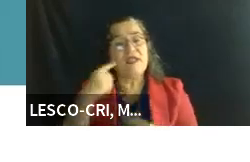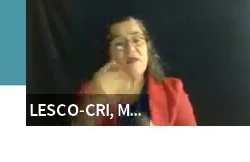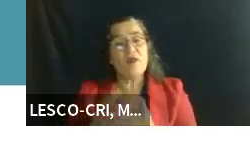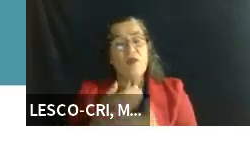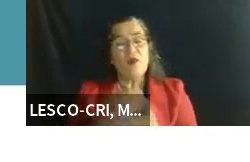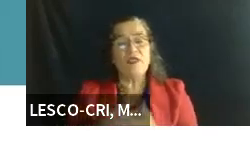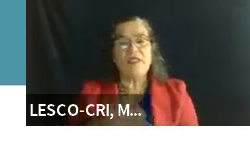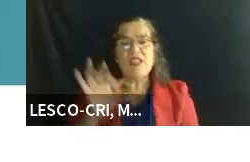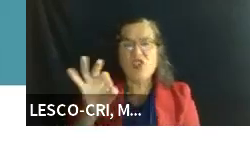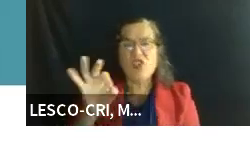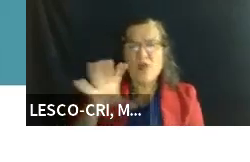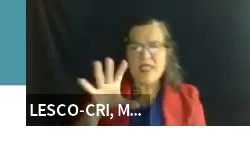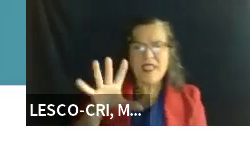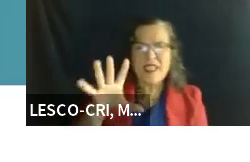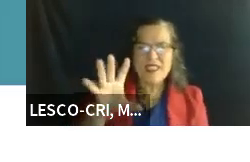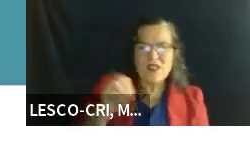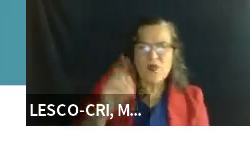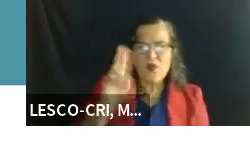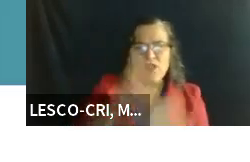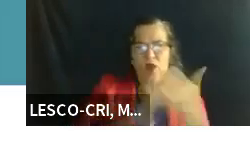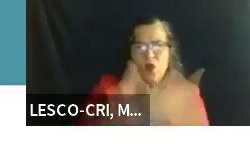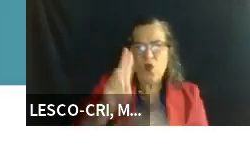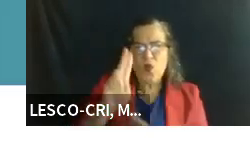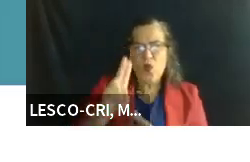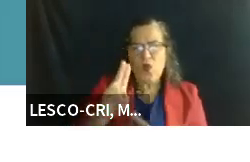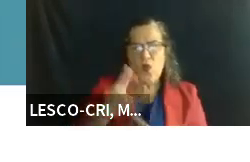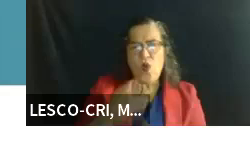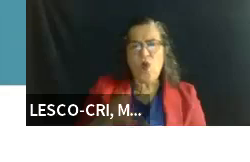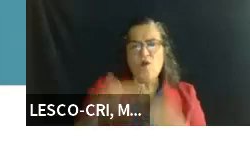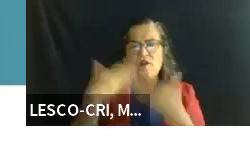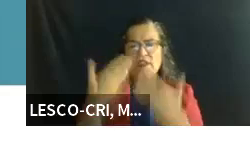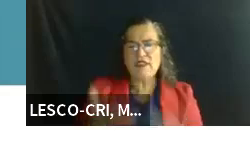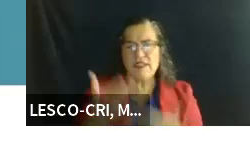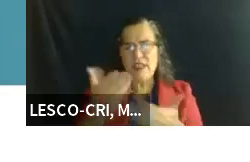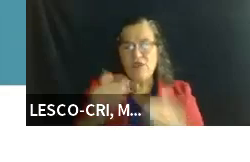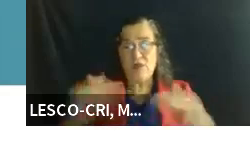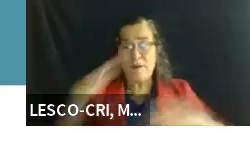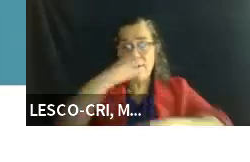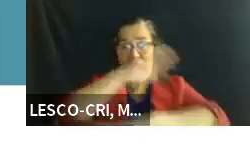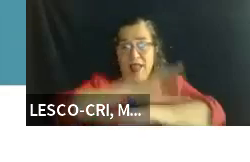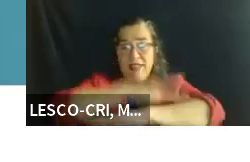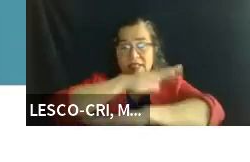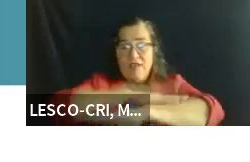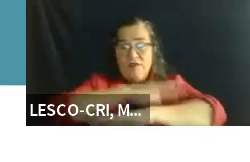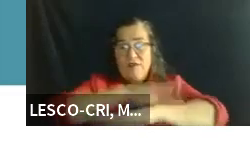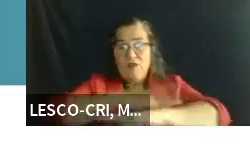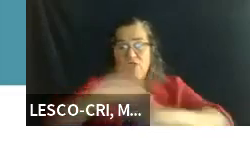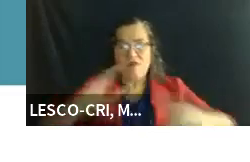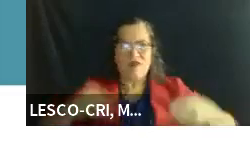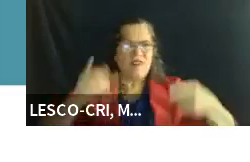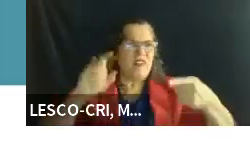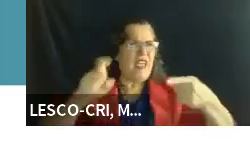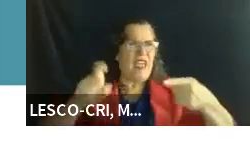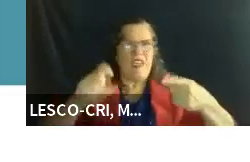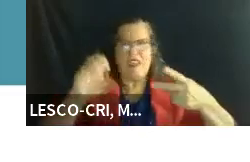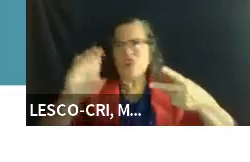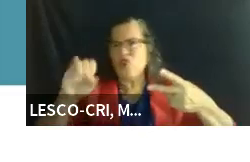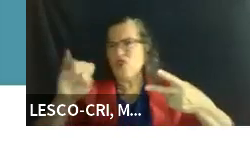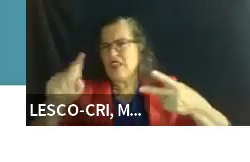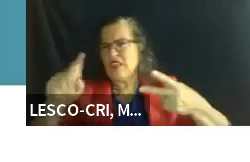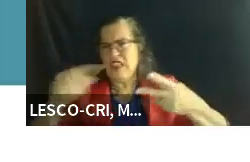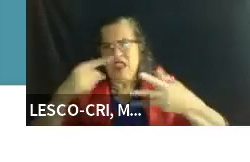de 950 universidades ofreciendo en plataformas como Udacity, edX, Coursera, y más